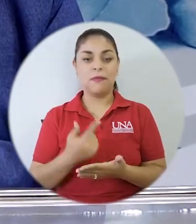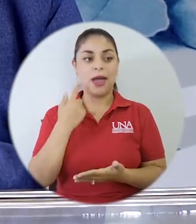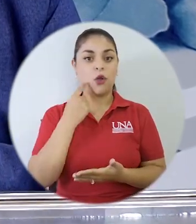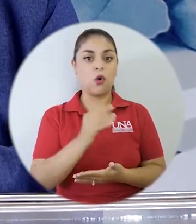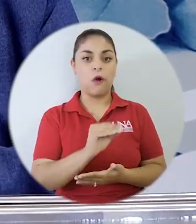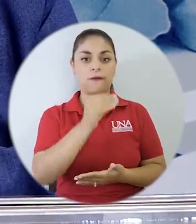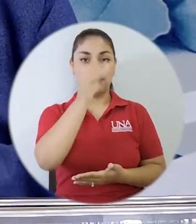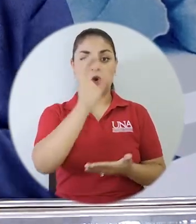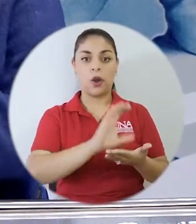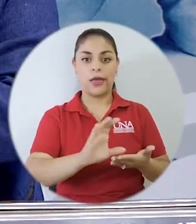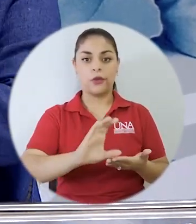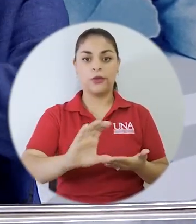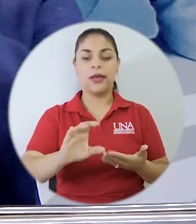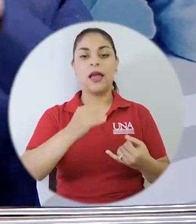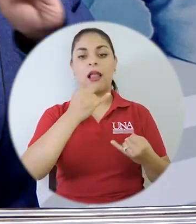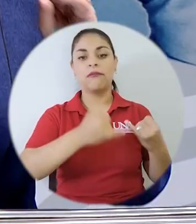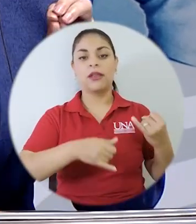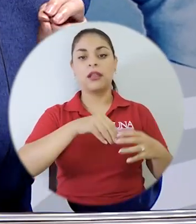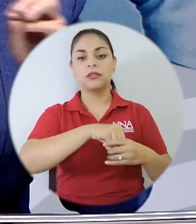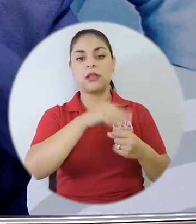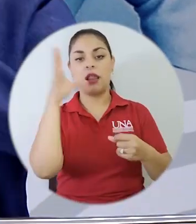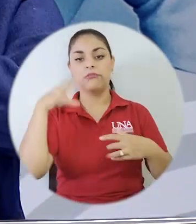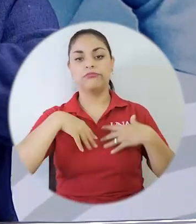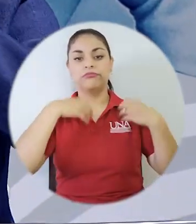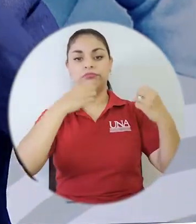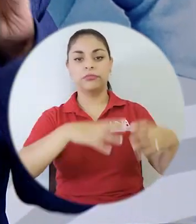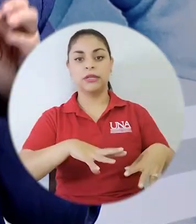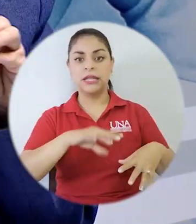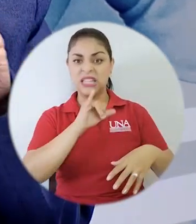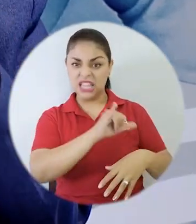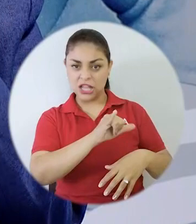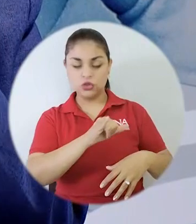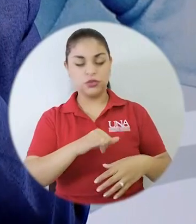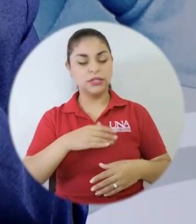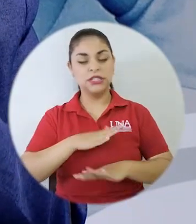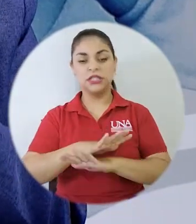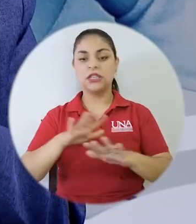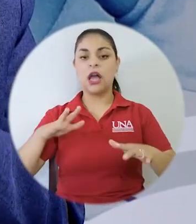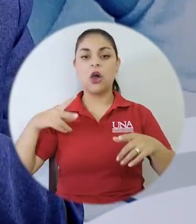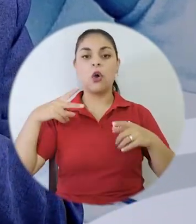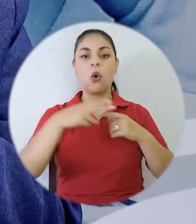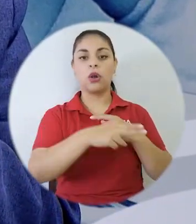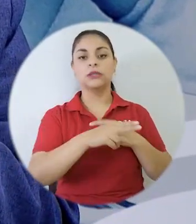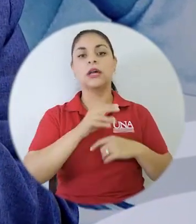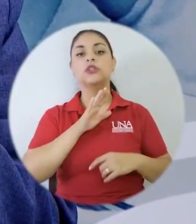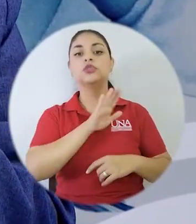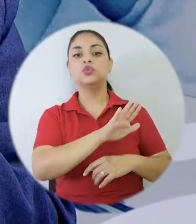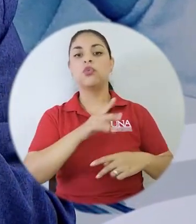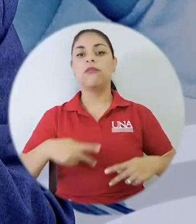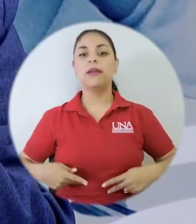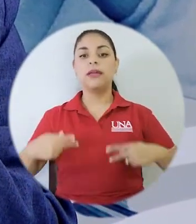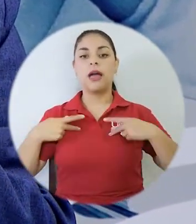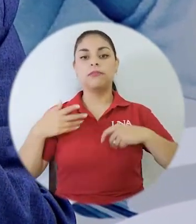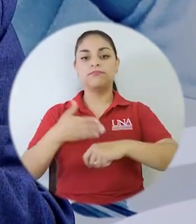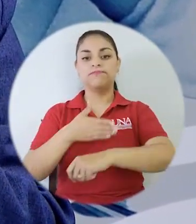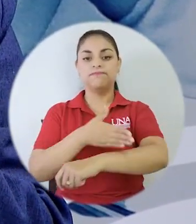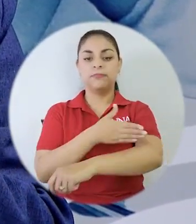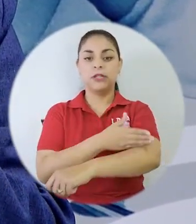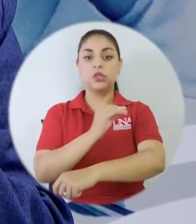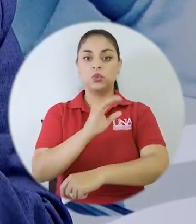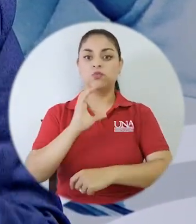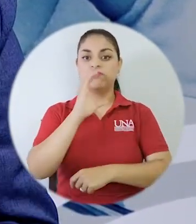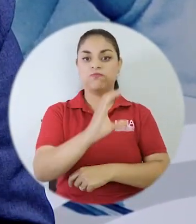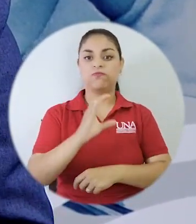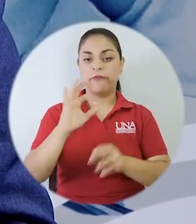los muchachos en secundaria, y entonces terminan saliendo. Exacto. Y al terminar saliendo, cortan su vida productiva de una manera y los ingresos